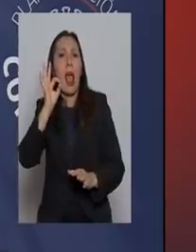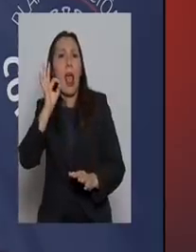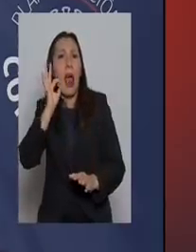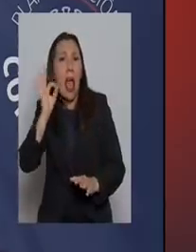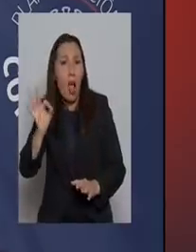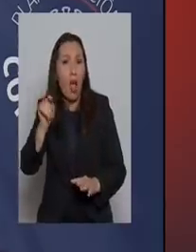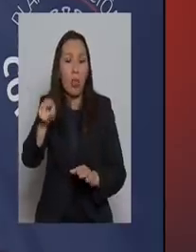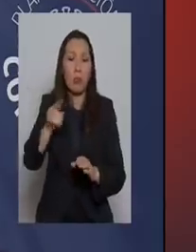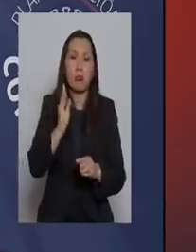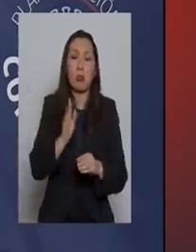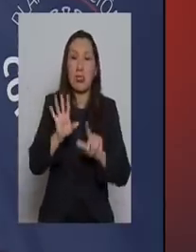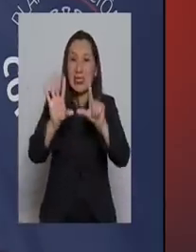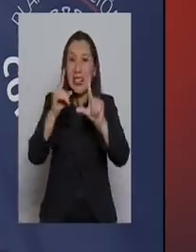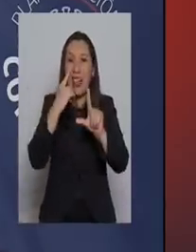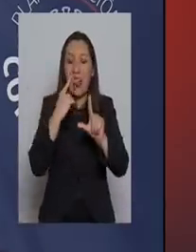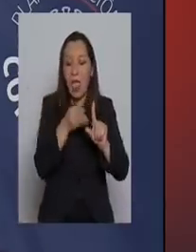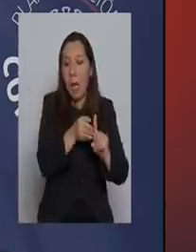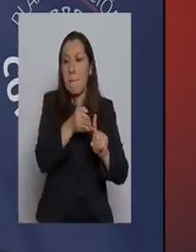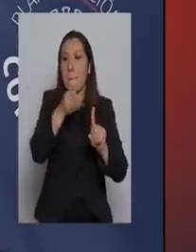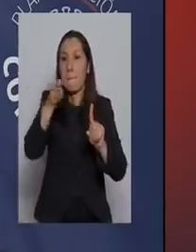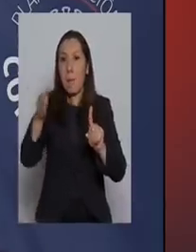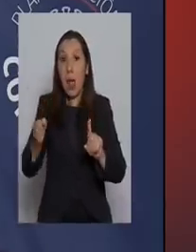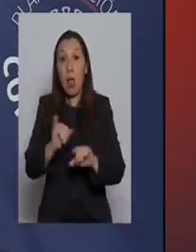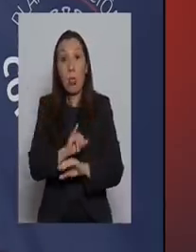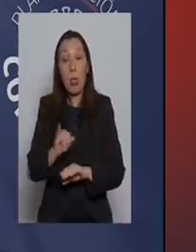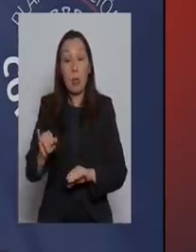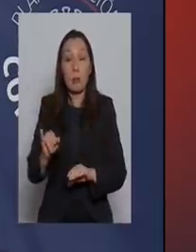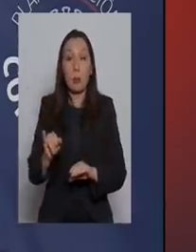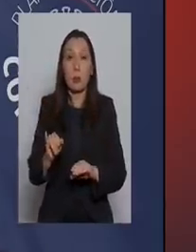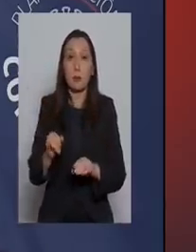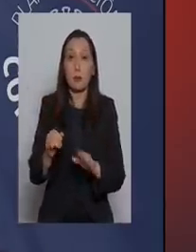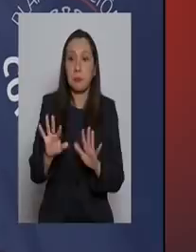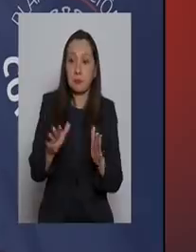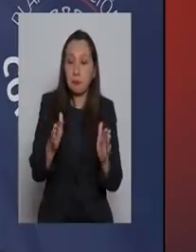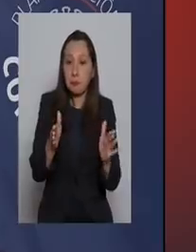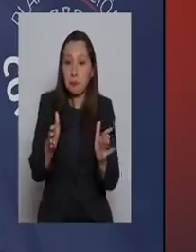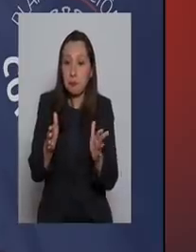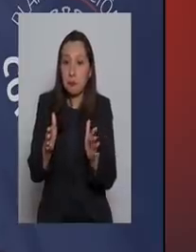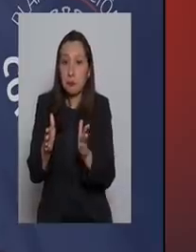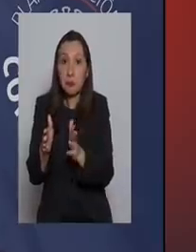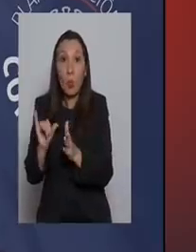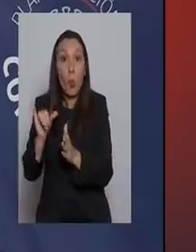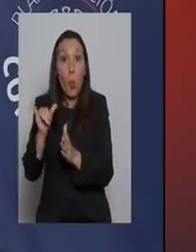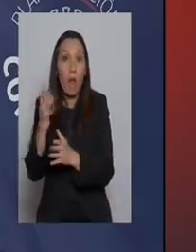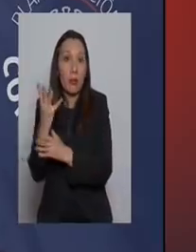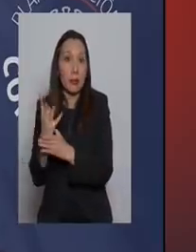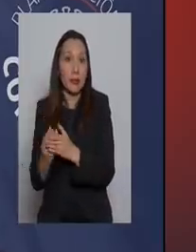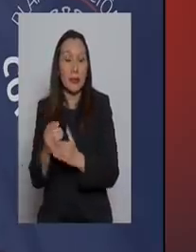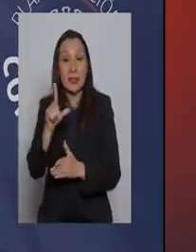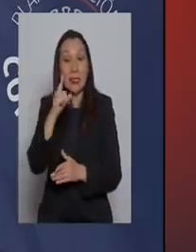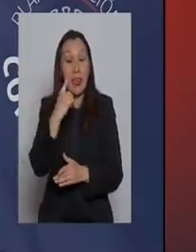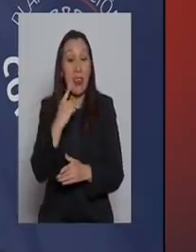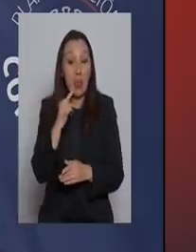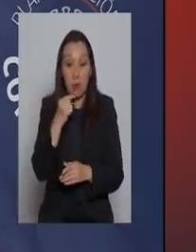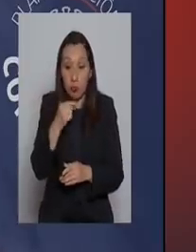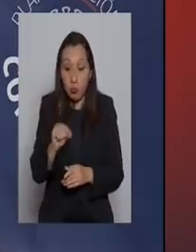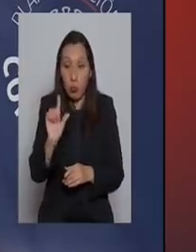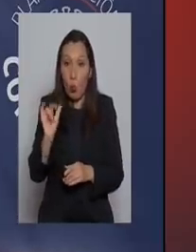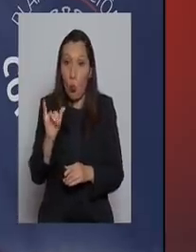tienen una duración de 7 días, y después de acercarse este jueves, vencen los 7 días